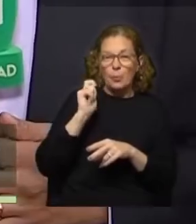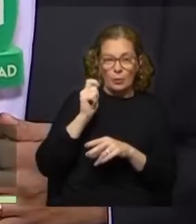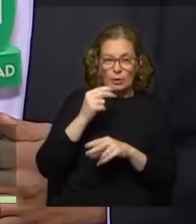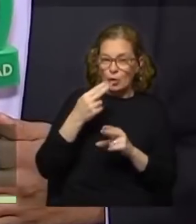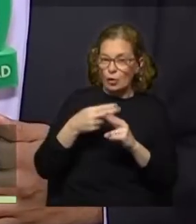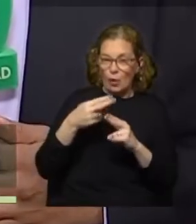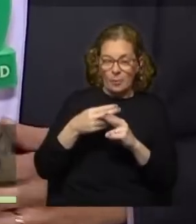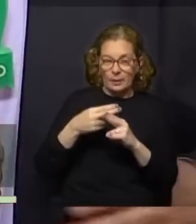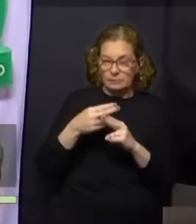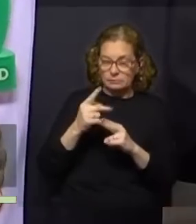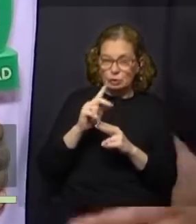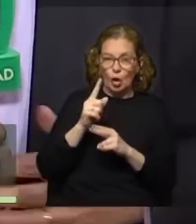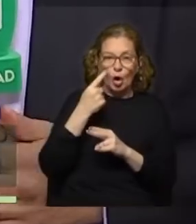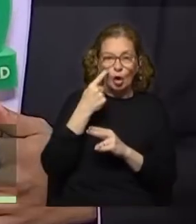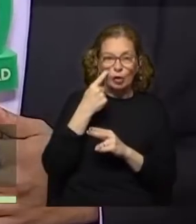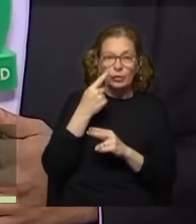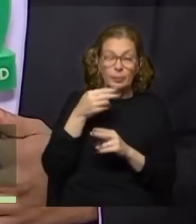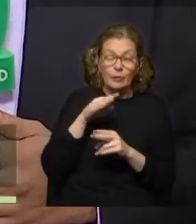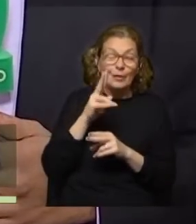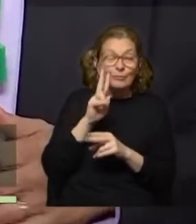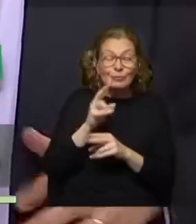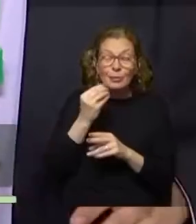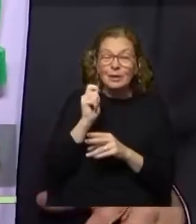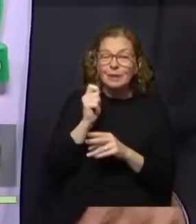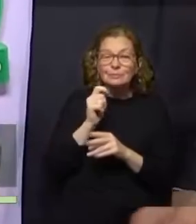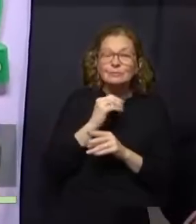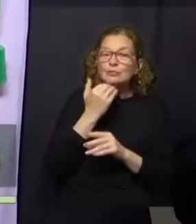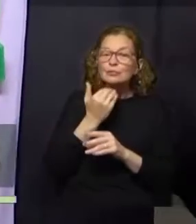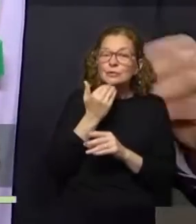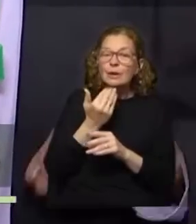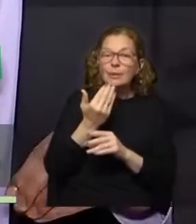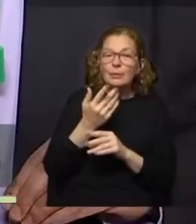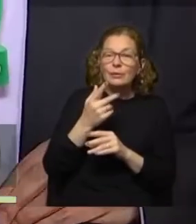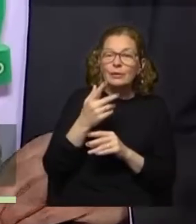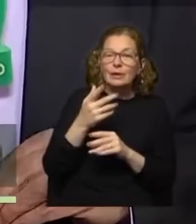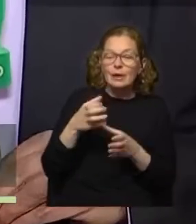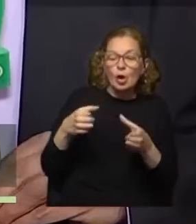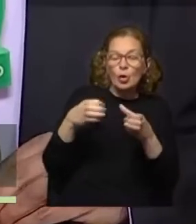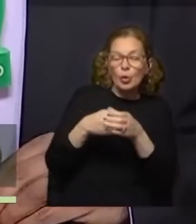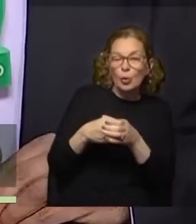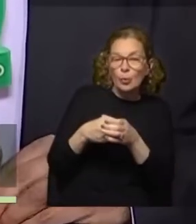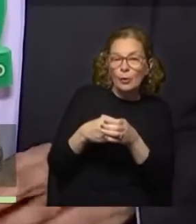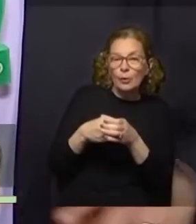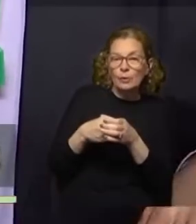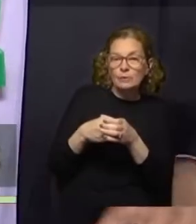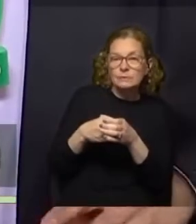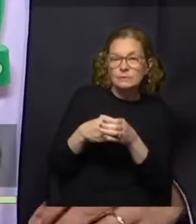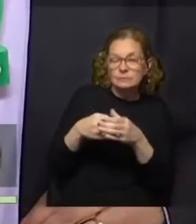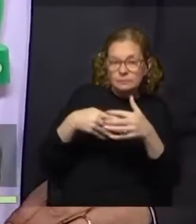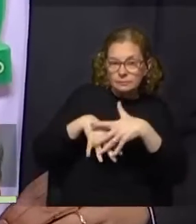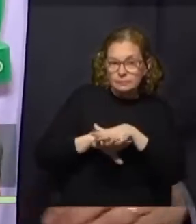la identidad si bien Lo intentamos de confirmar no sabemos si pertenece al núcleo de este